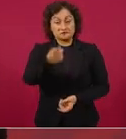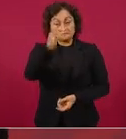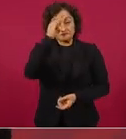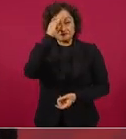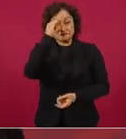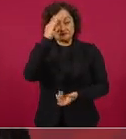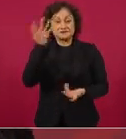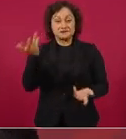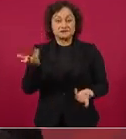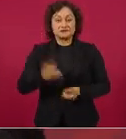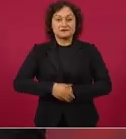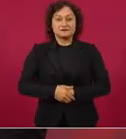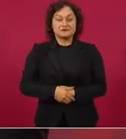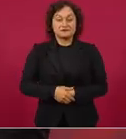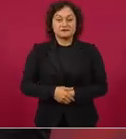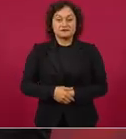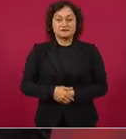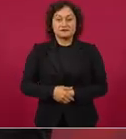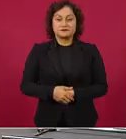si